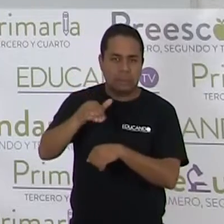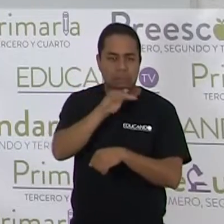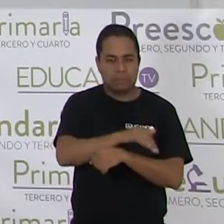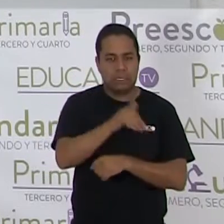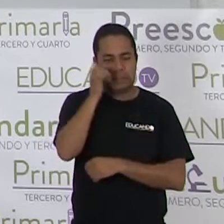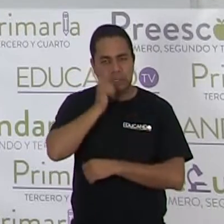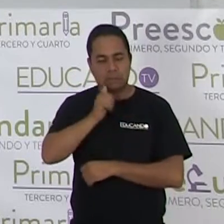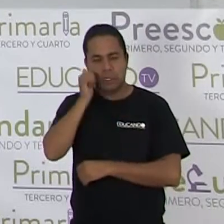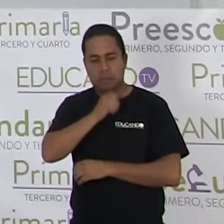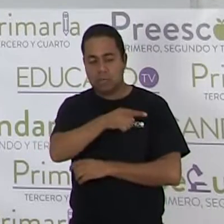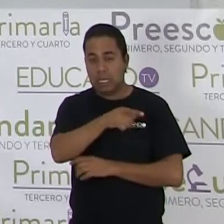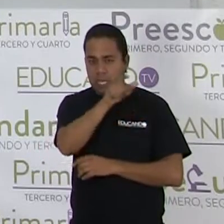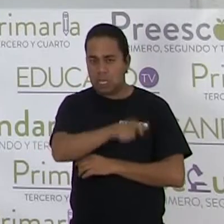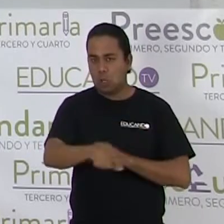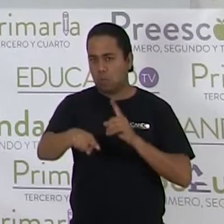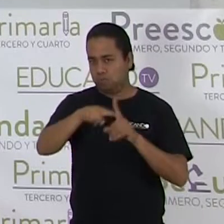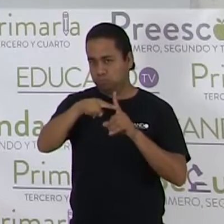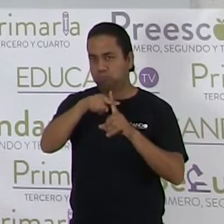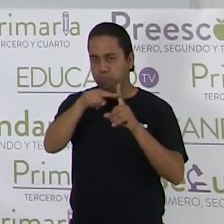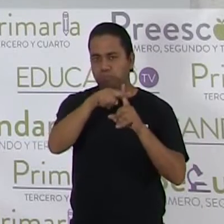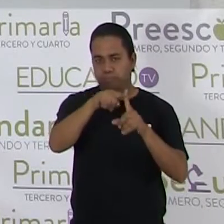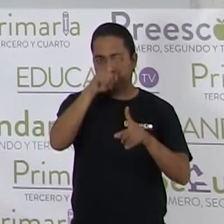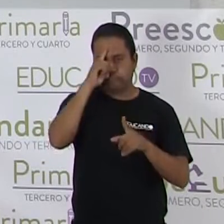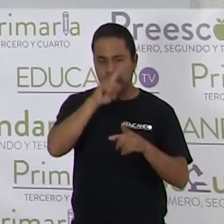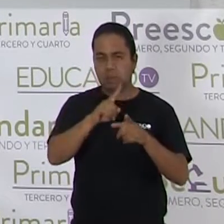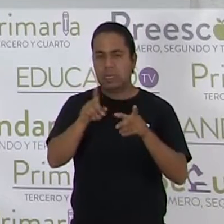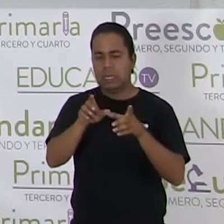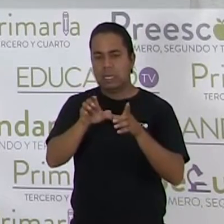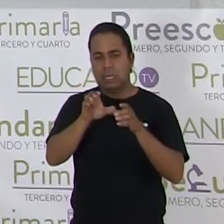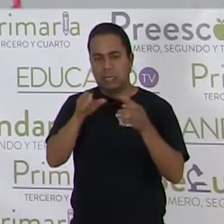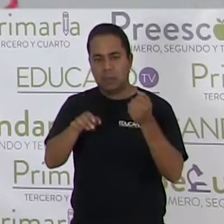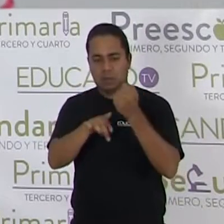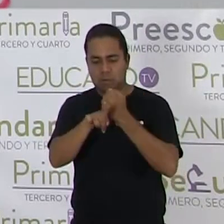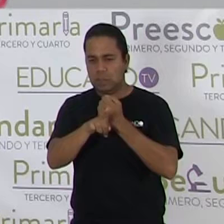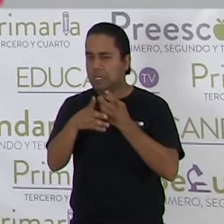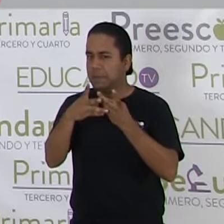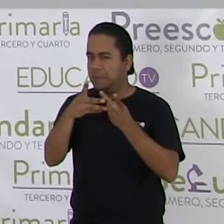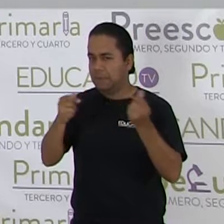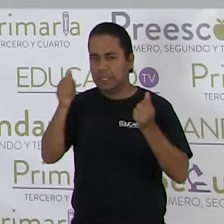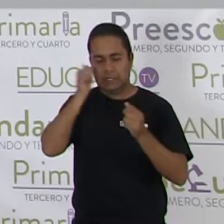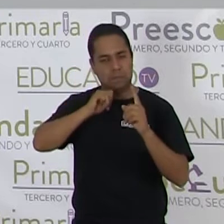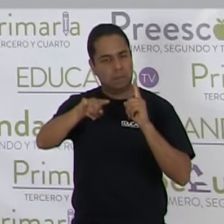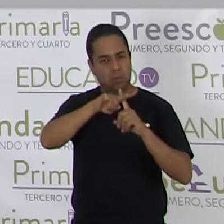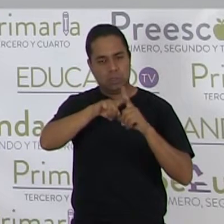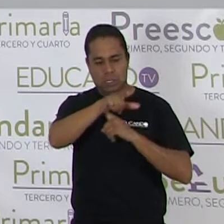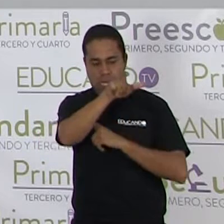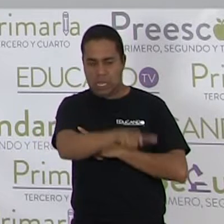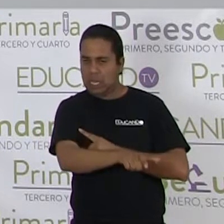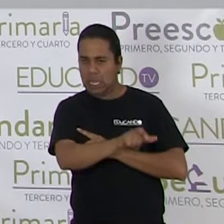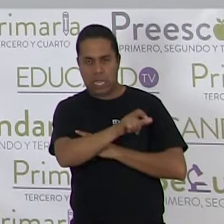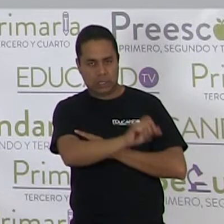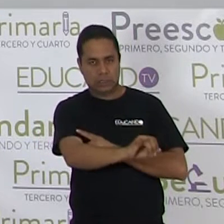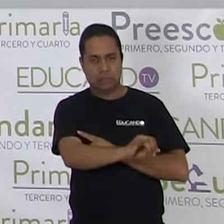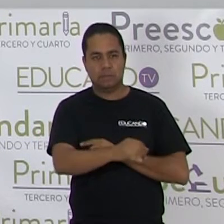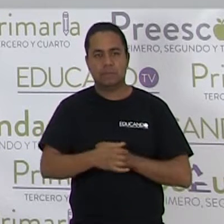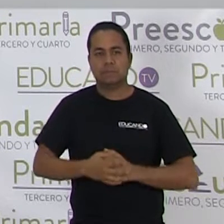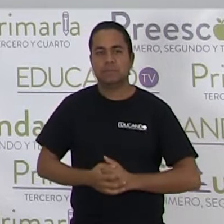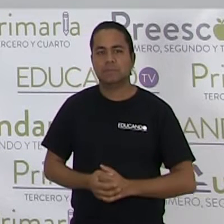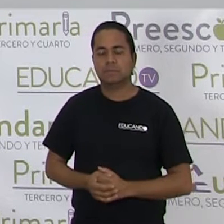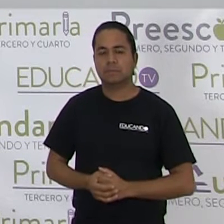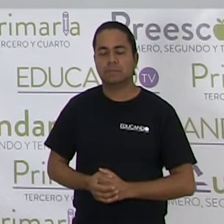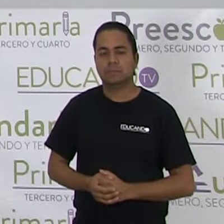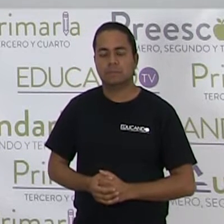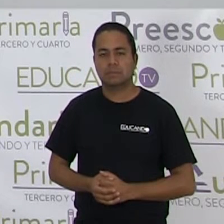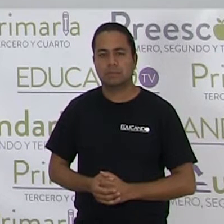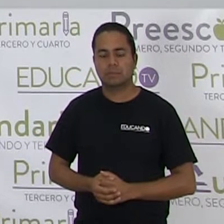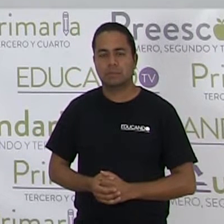en solucionar los problemas. Ahora bien, otra característica importante que tienen